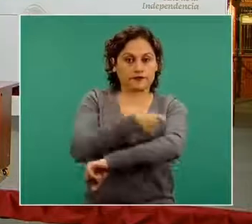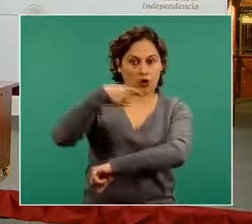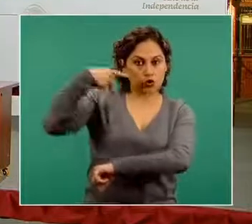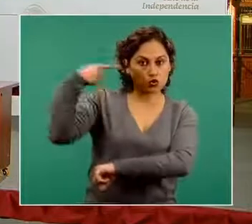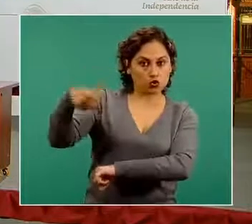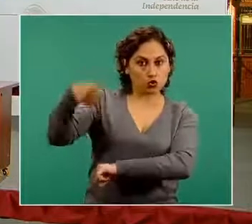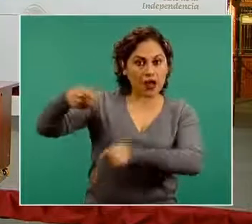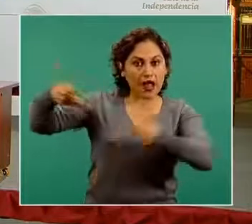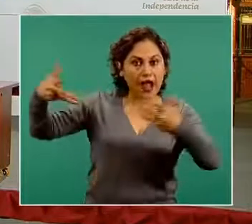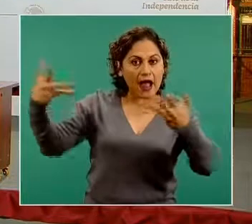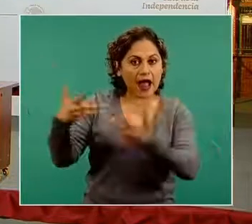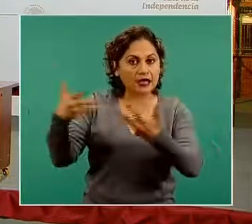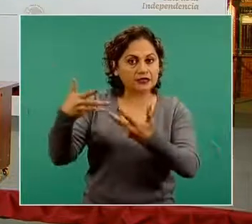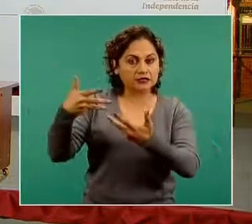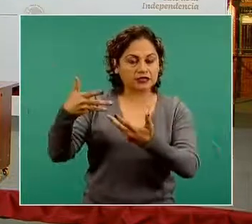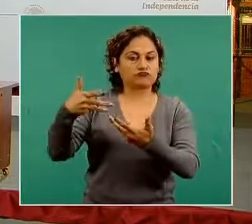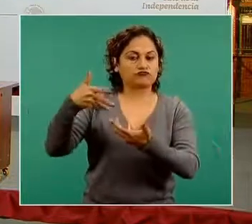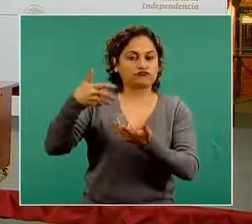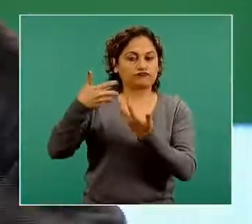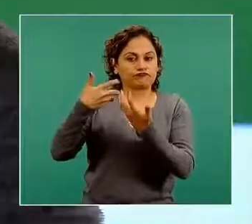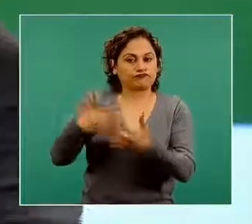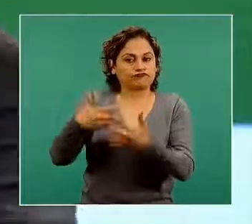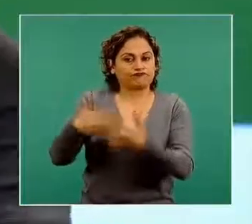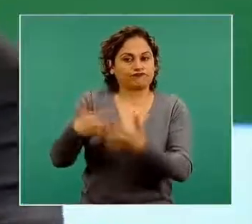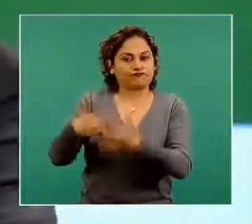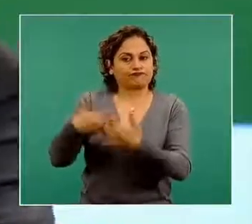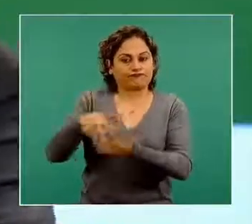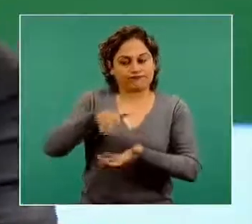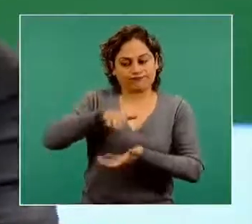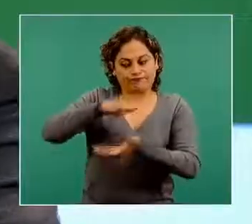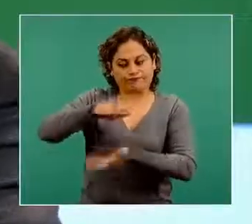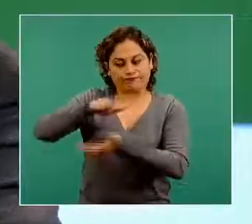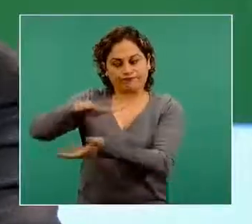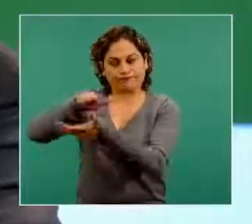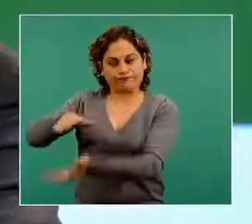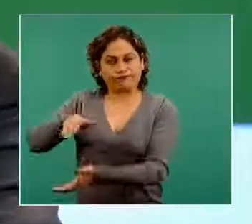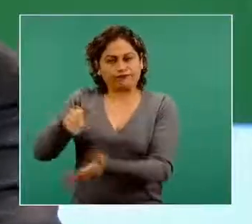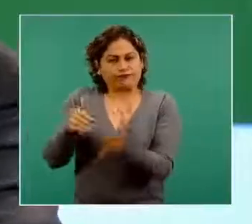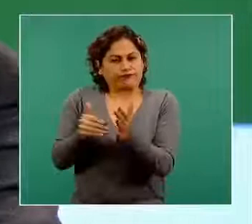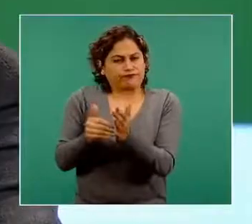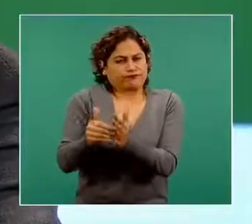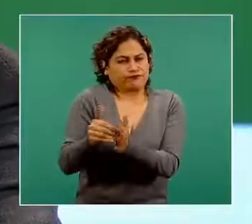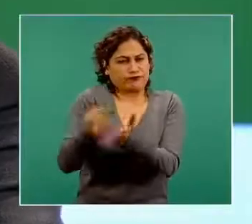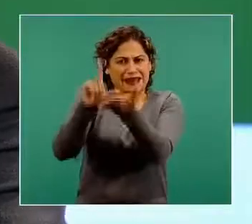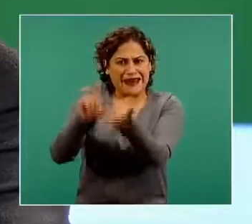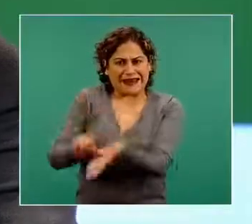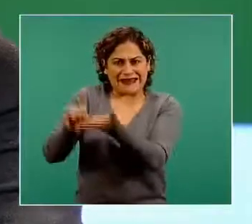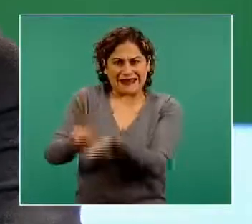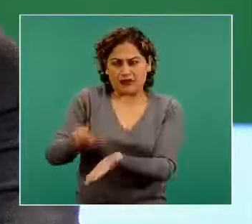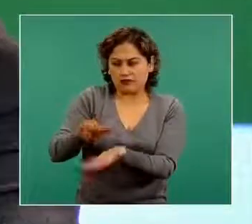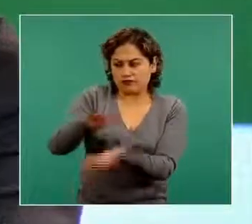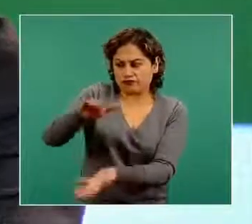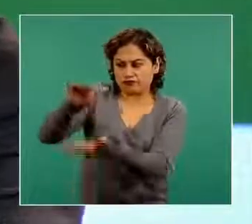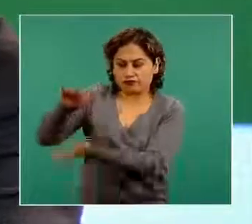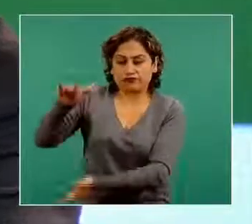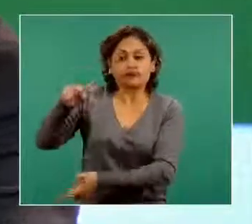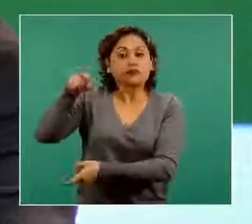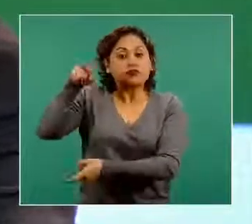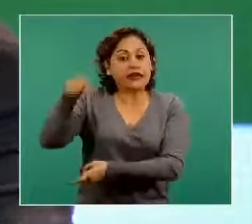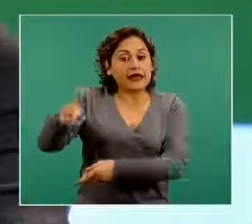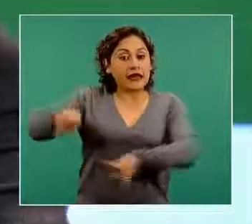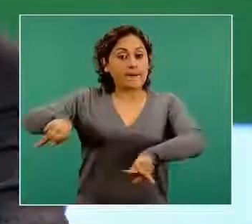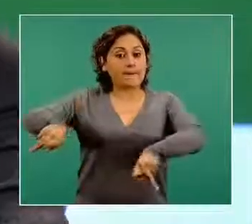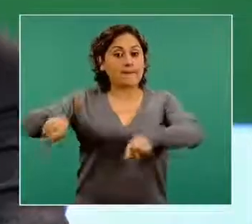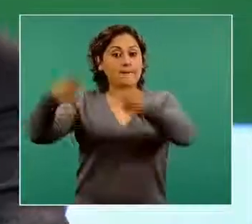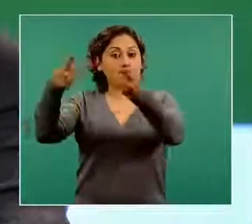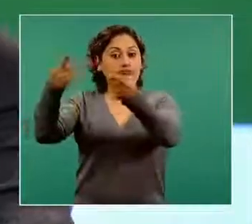planta a granel, en embarques de varios miles de litros, y se exporta, en este